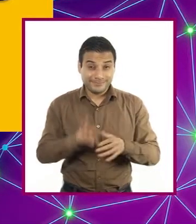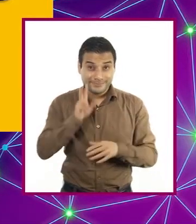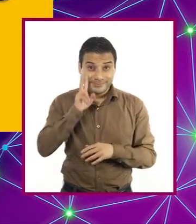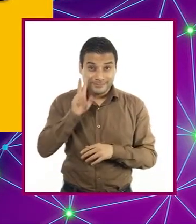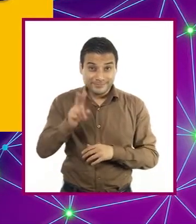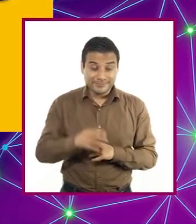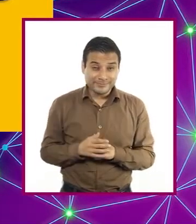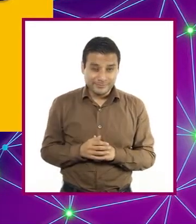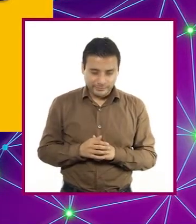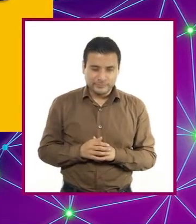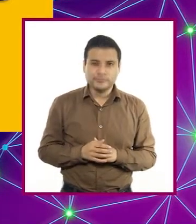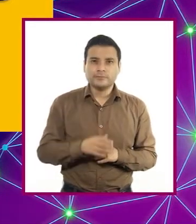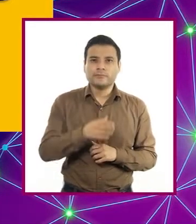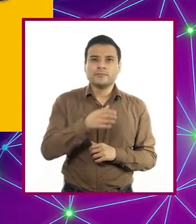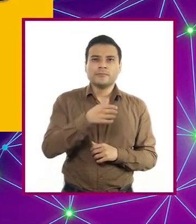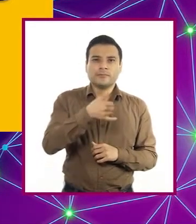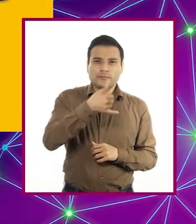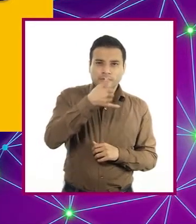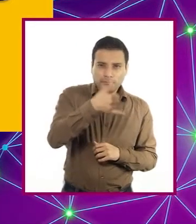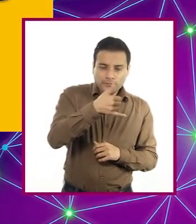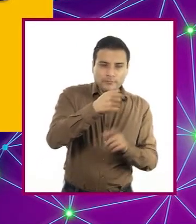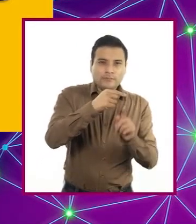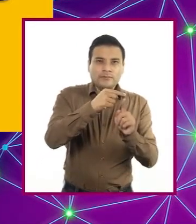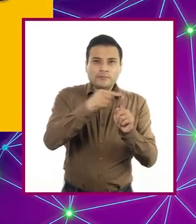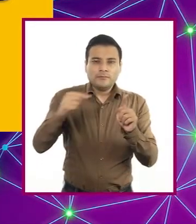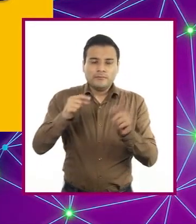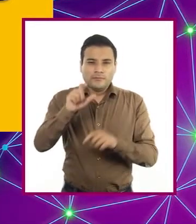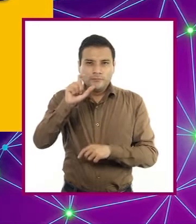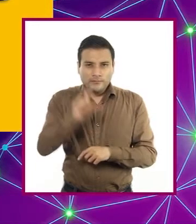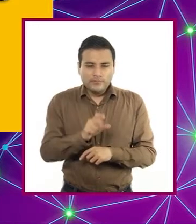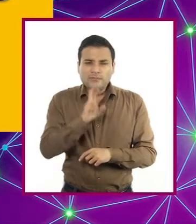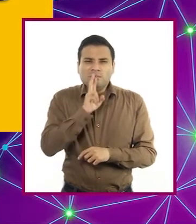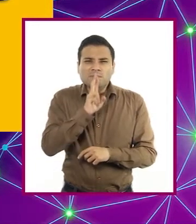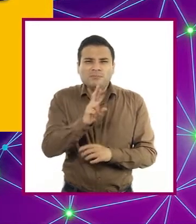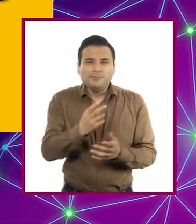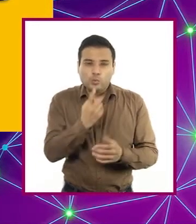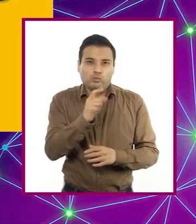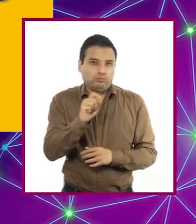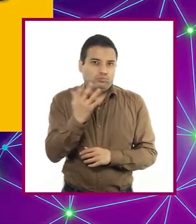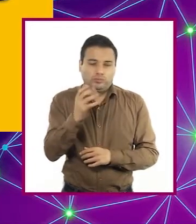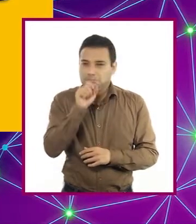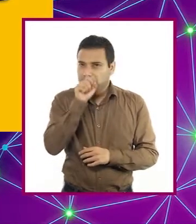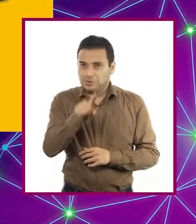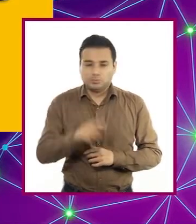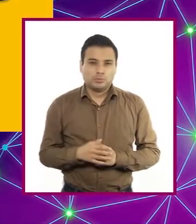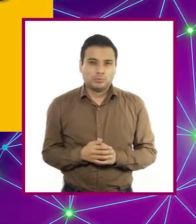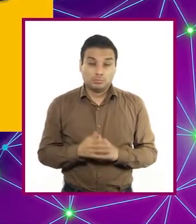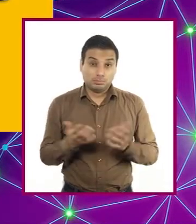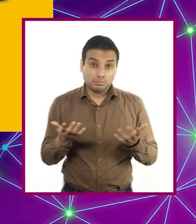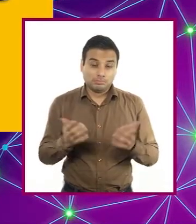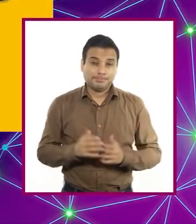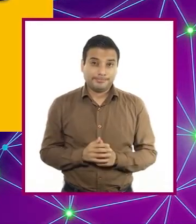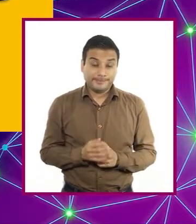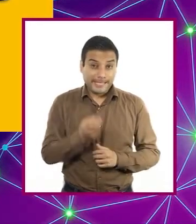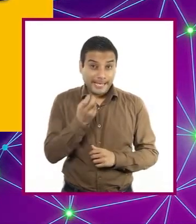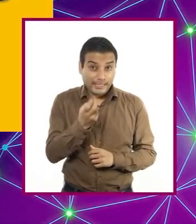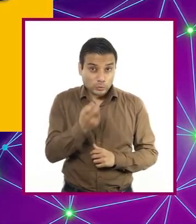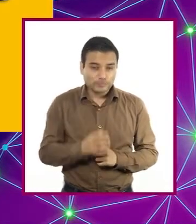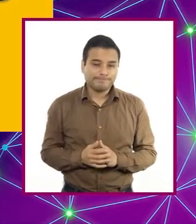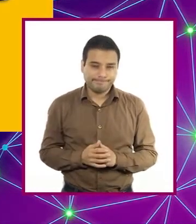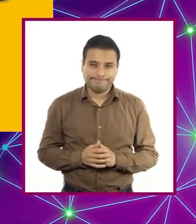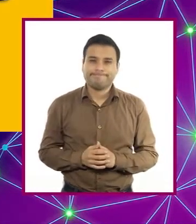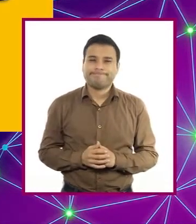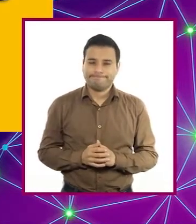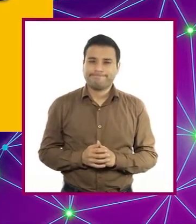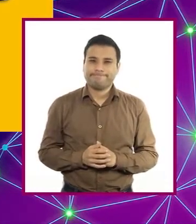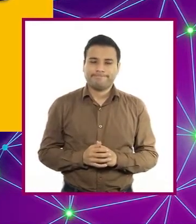de y entre el valor de x se conserva en cada una de las razones, de manera que se cumple la condición